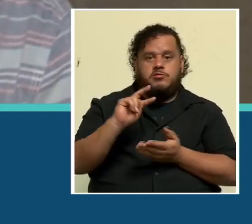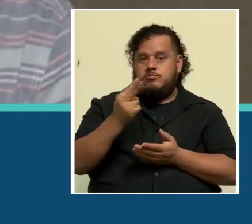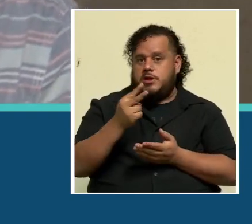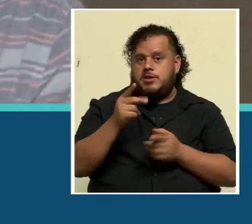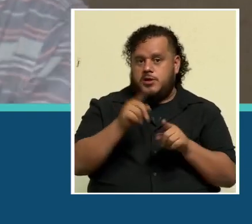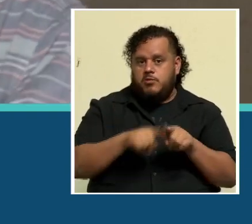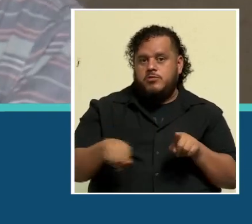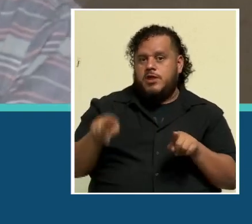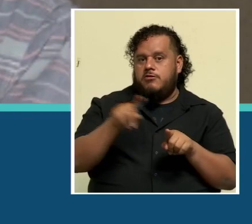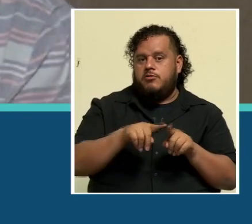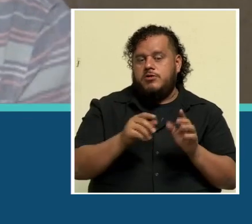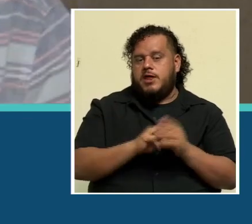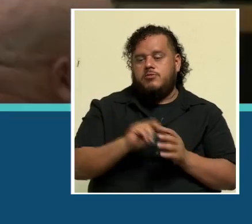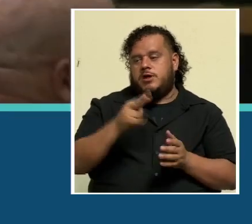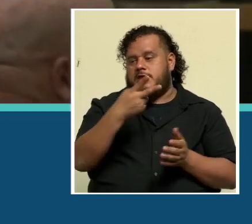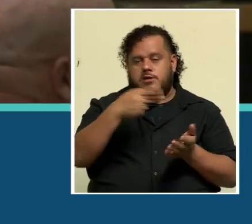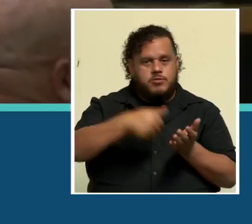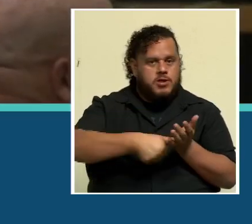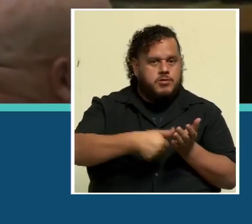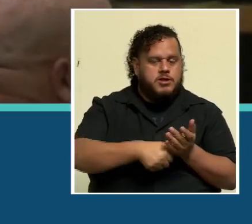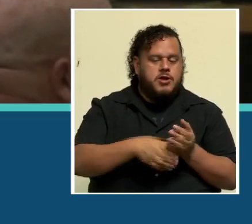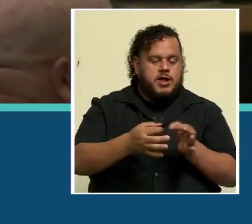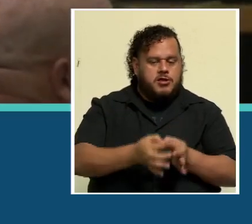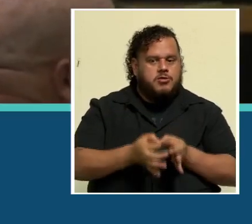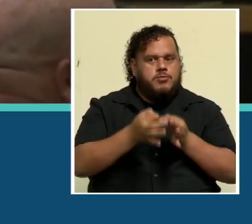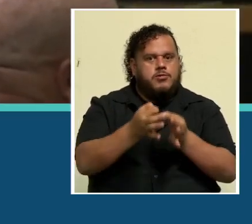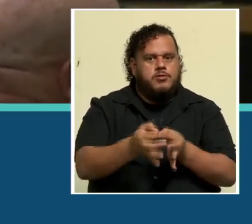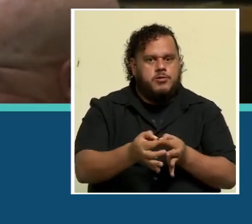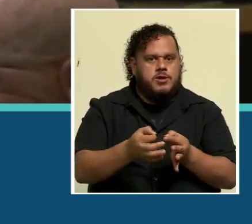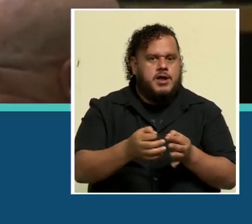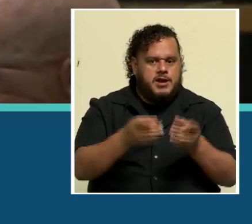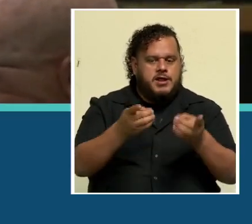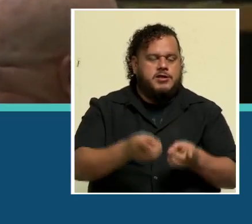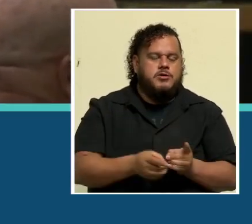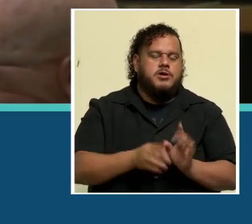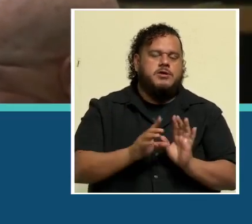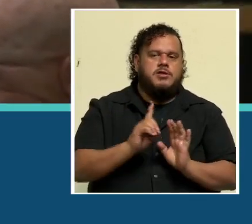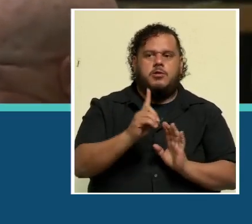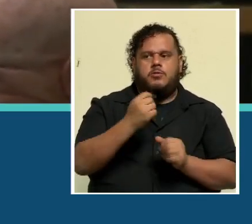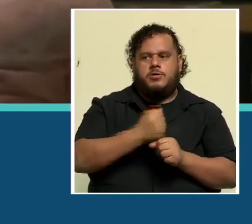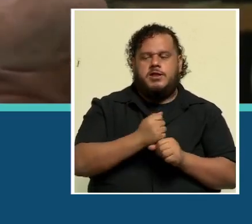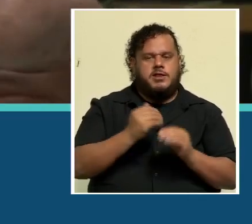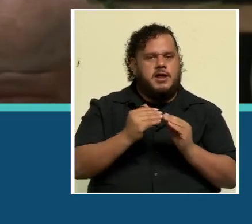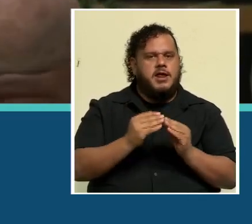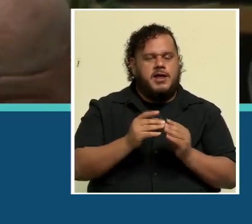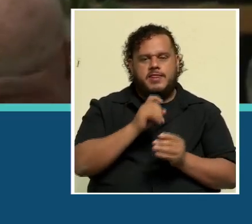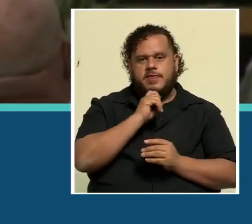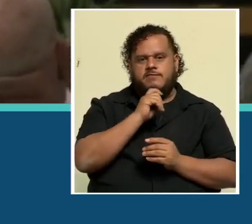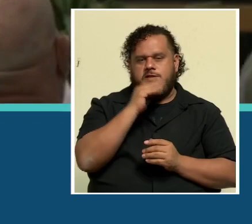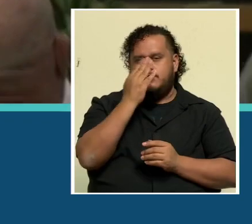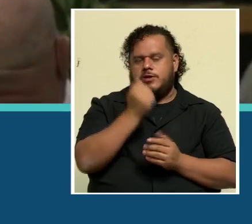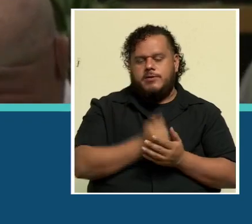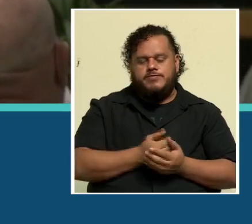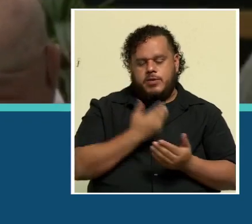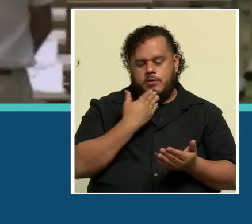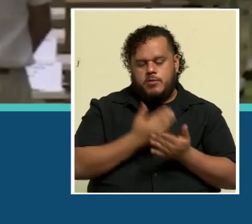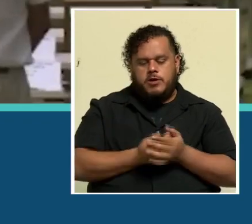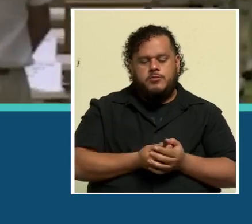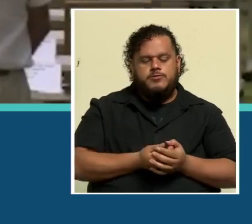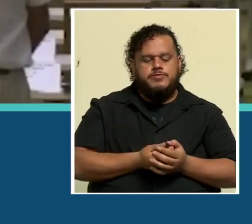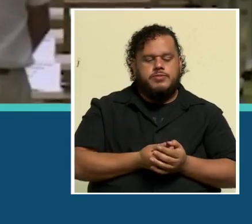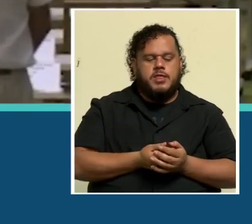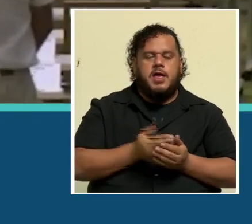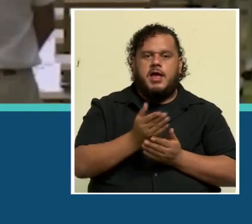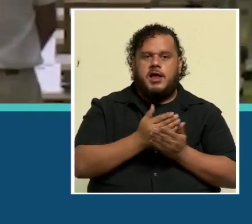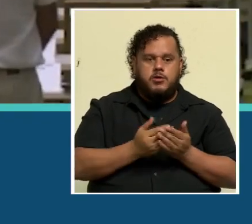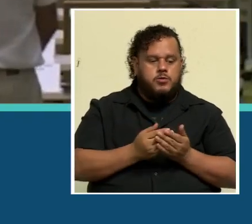¿verdad? Que prolonga la decisión, y eso para la gente va a ser una tarea también difícil, ¿verdad? Porque, bueno, puede ser que